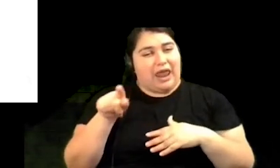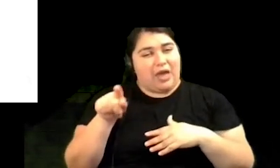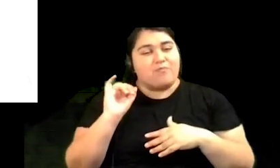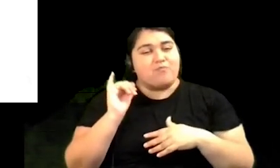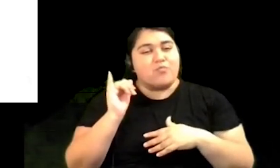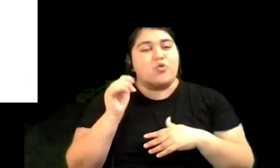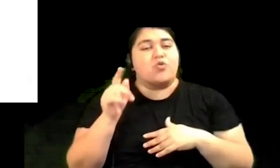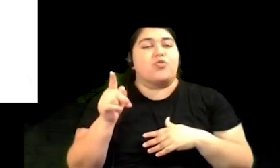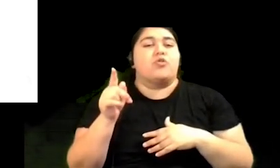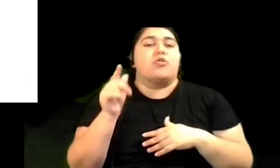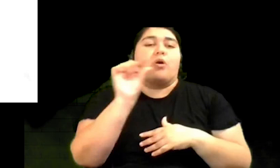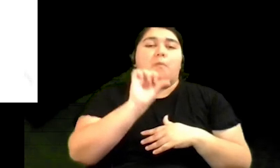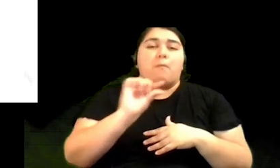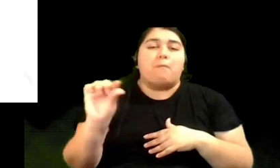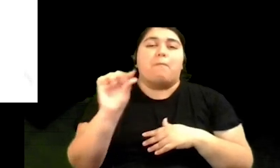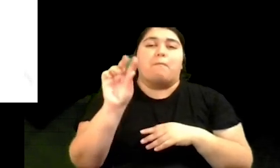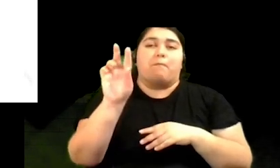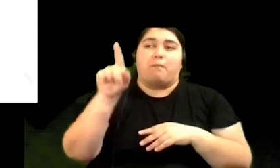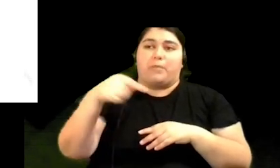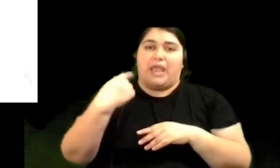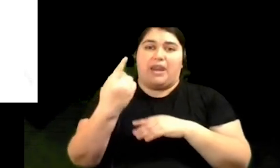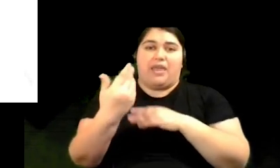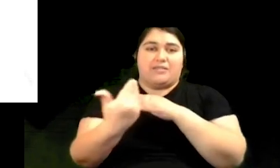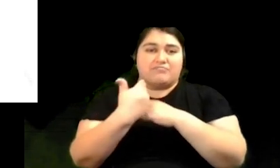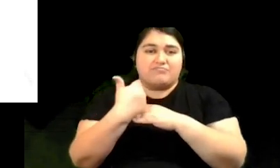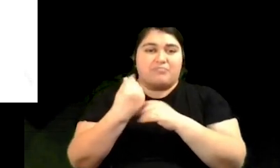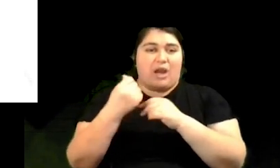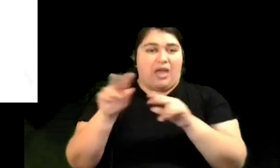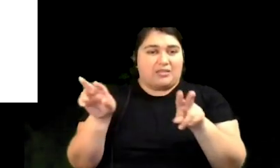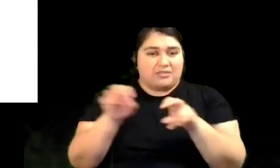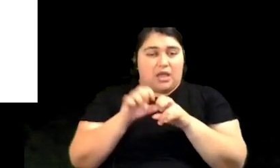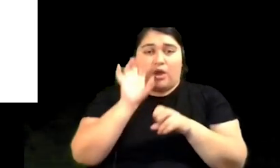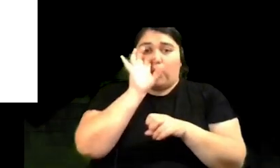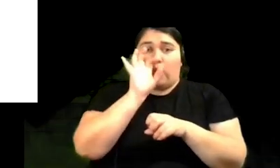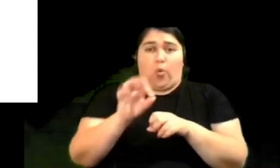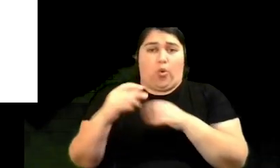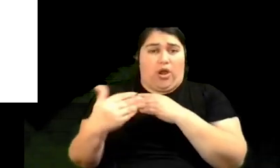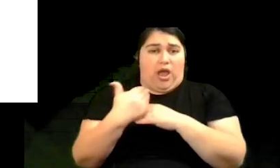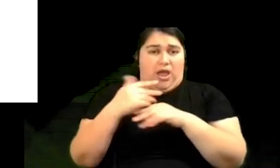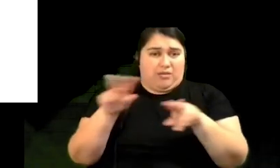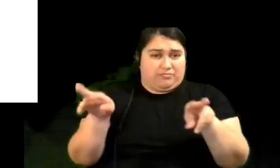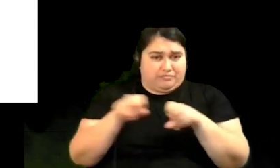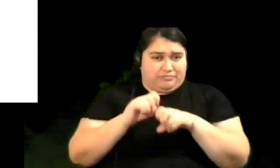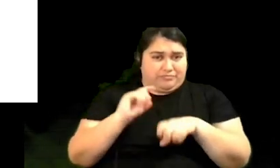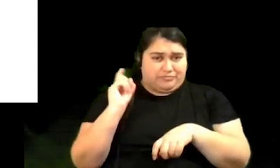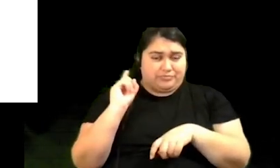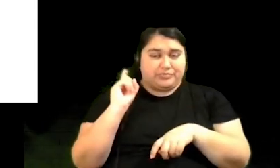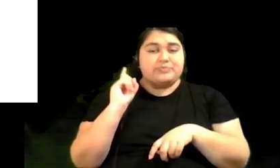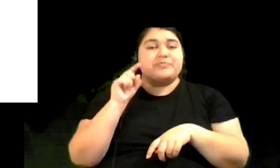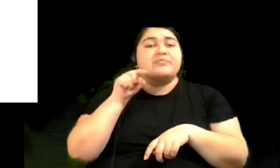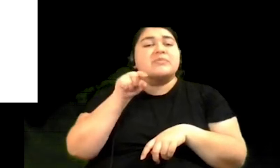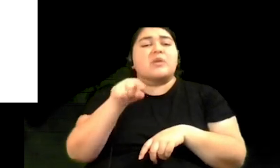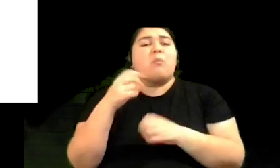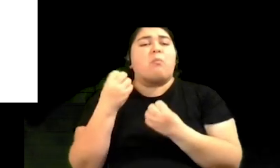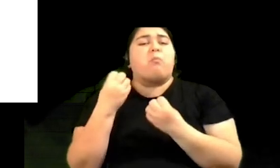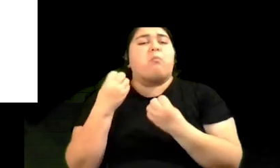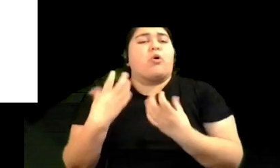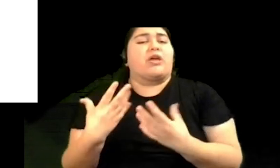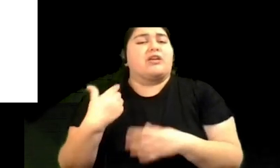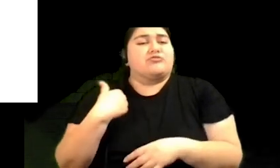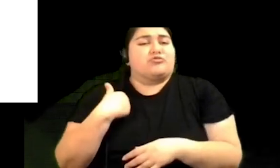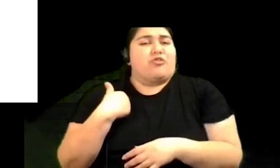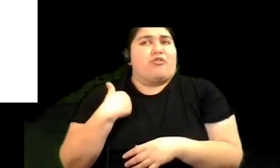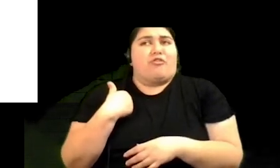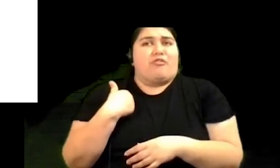tasa específica que recaudan los responsables de establecimientos que nunca quisieron recaudarlo, el tema es por qué yo voy a grabar en